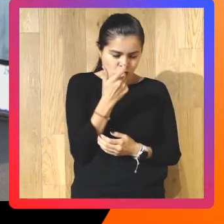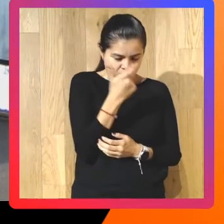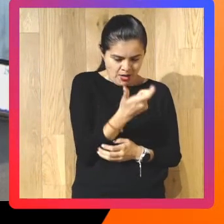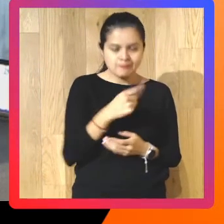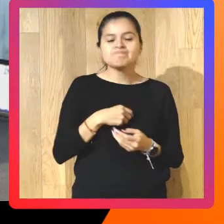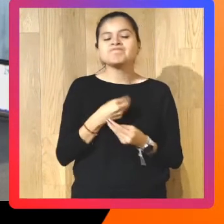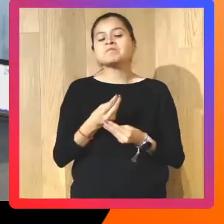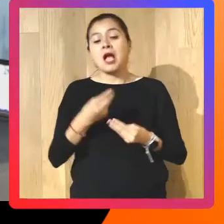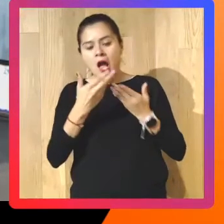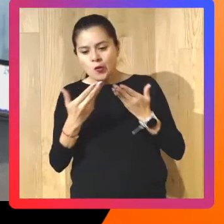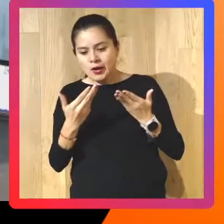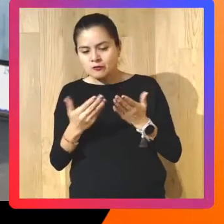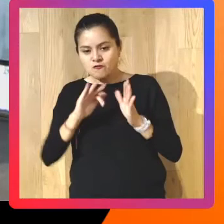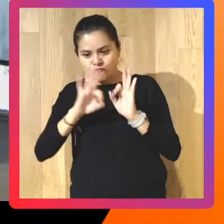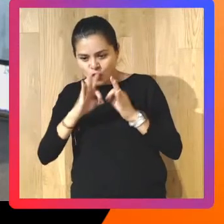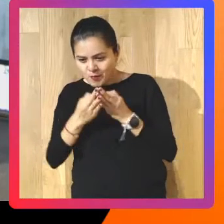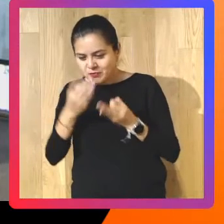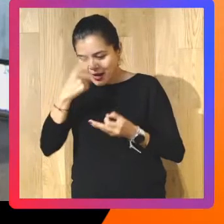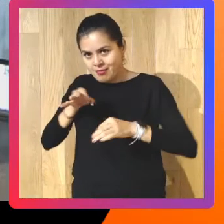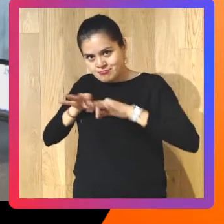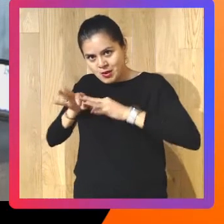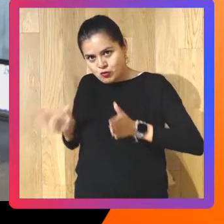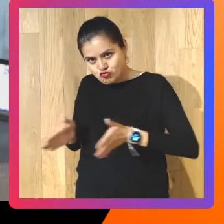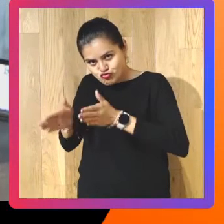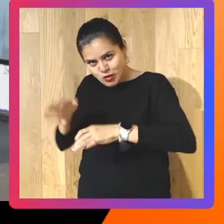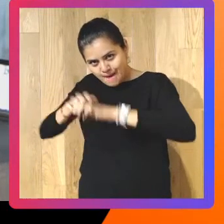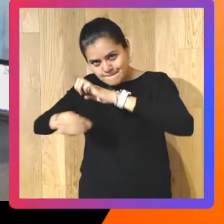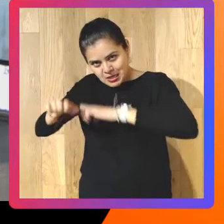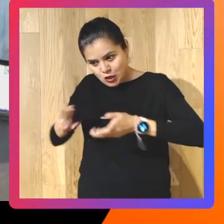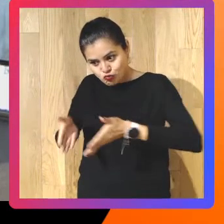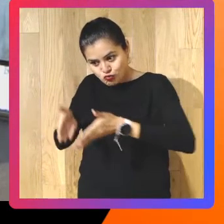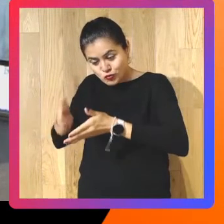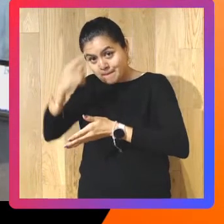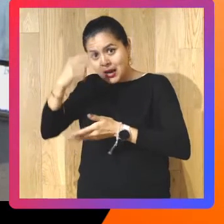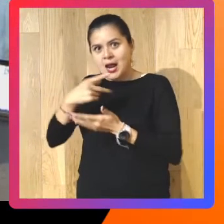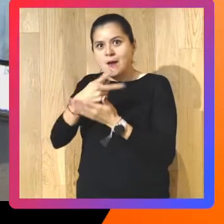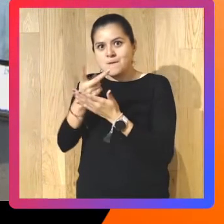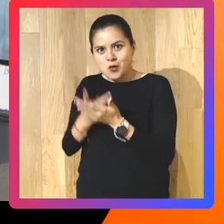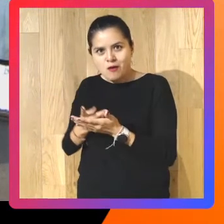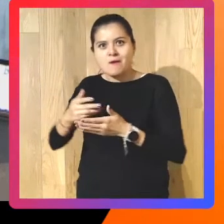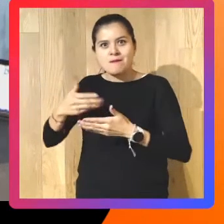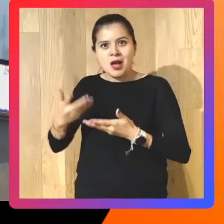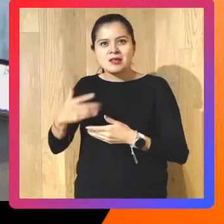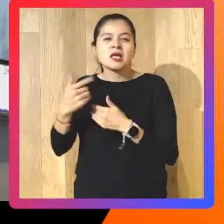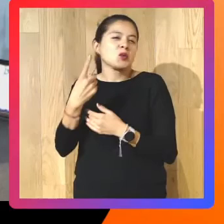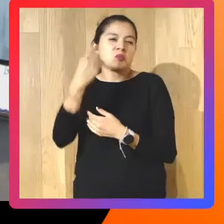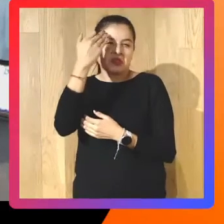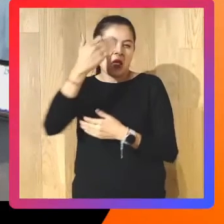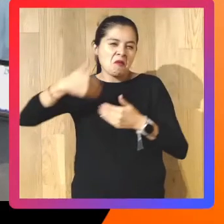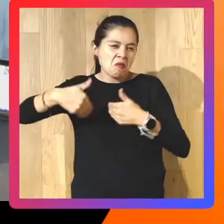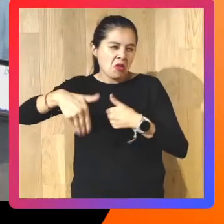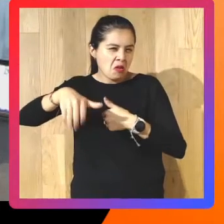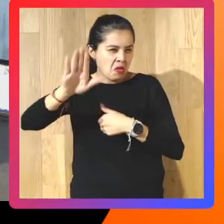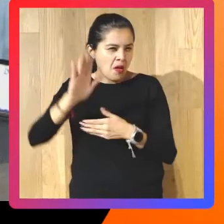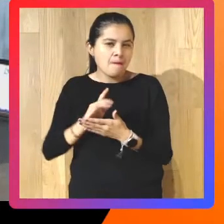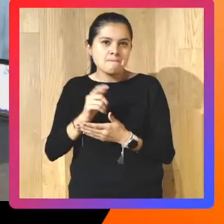las herramientas para apoyar a los empresarios que lo deseen, a lograr un plan para que en un determinado tiempo